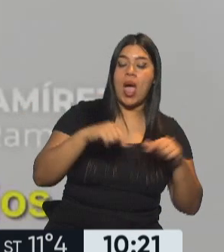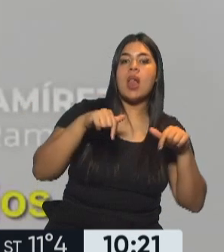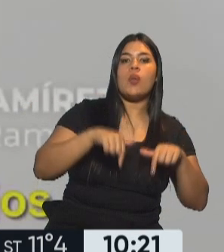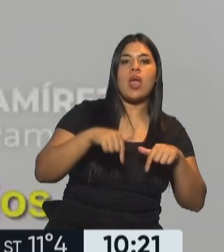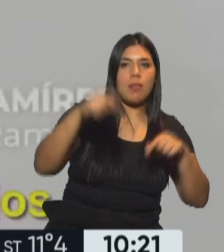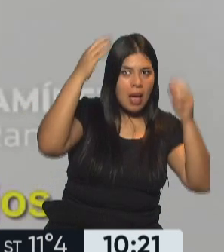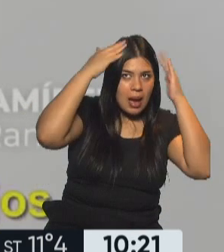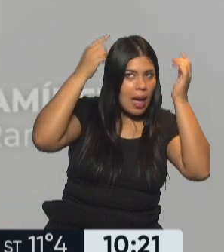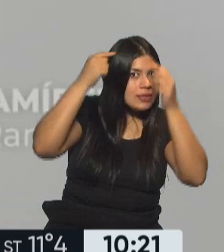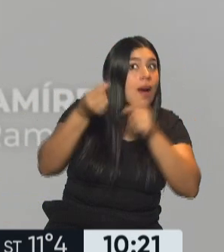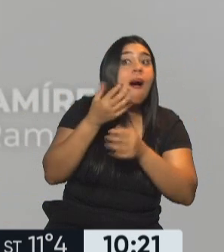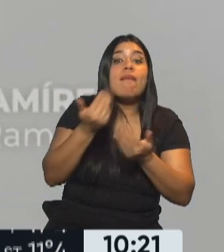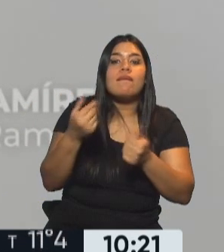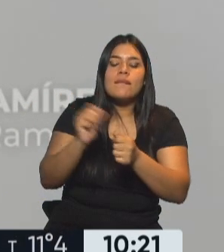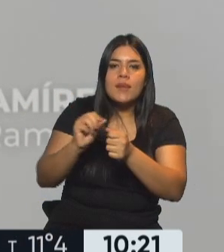pediculosis, piojos en la cabeza,